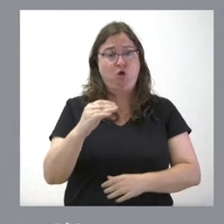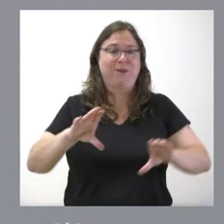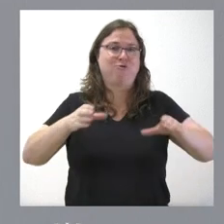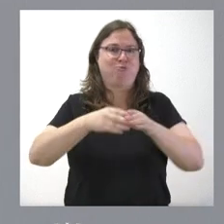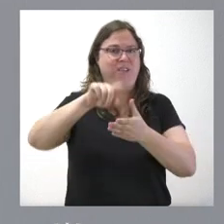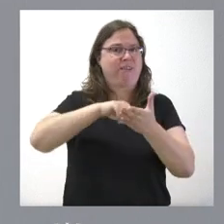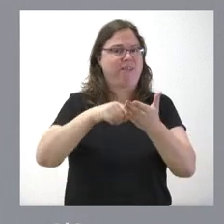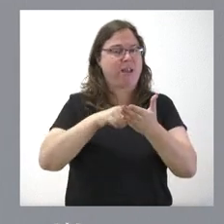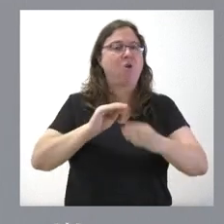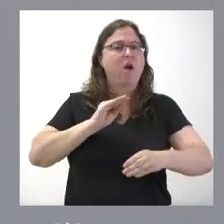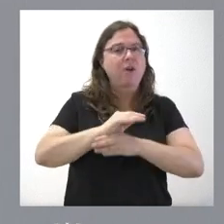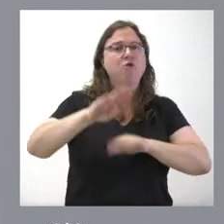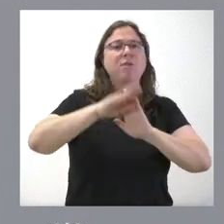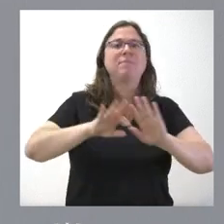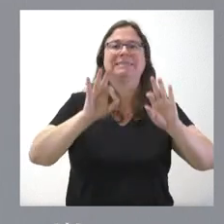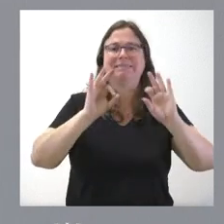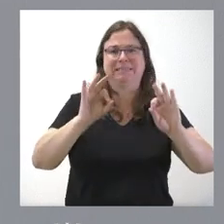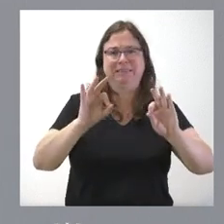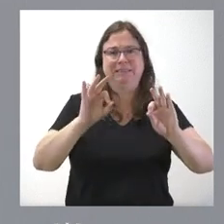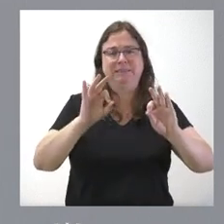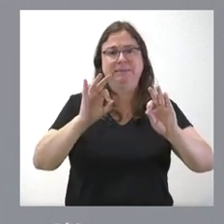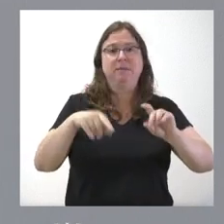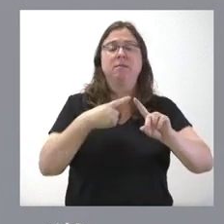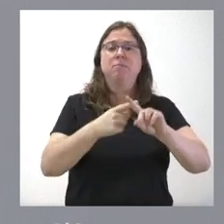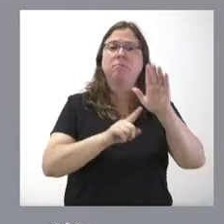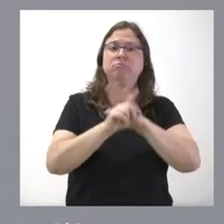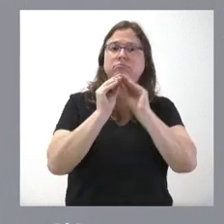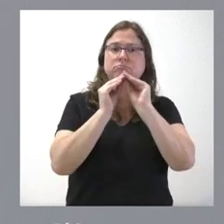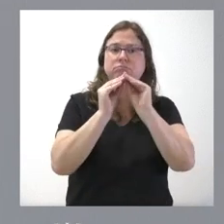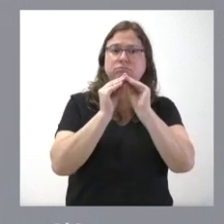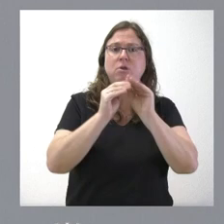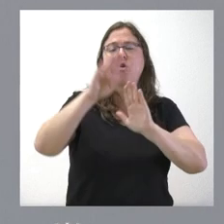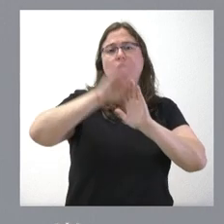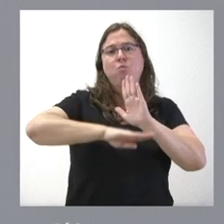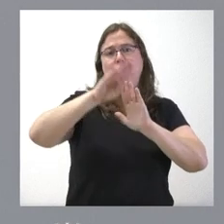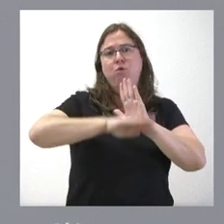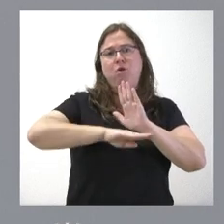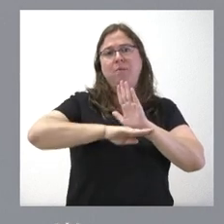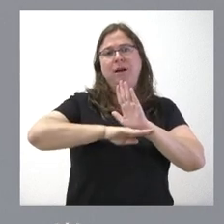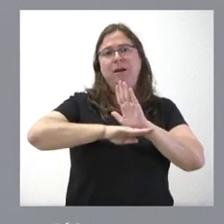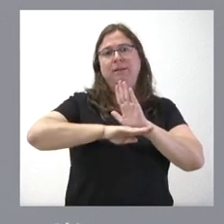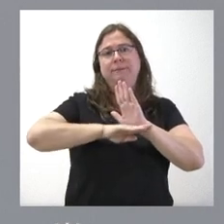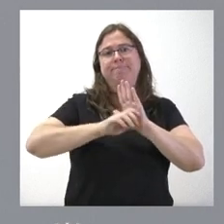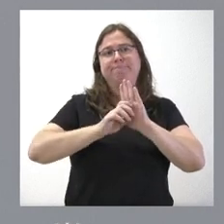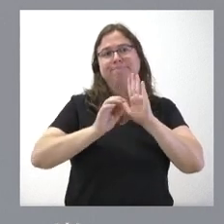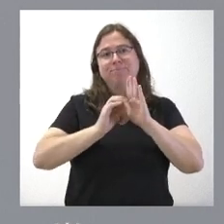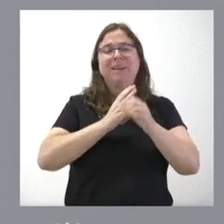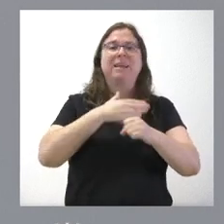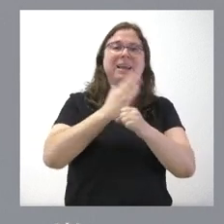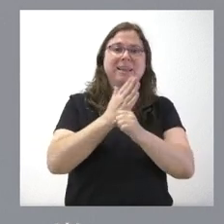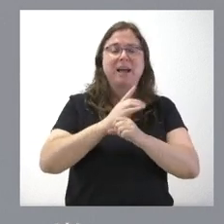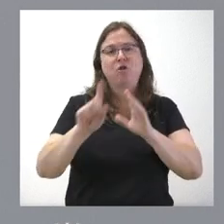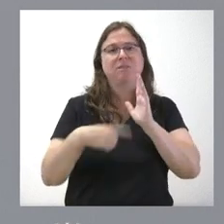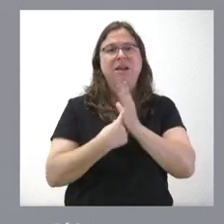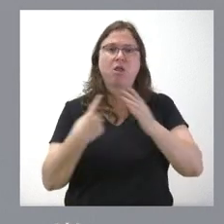Gitana con ayudas y programas específicos y se desarrolla unos programas de itinerarios integrados de